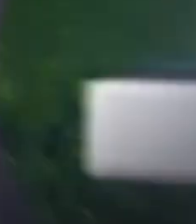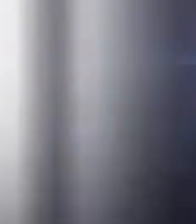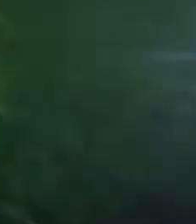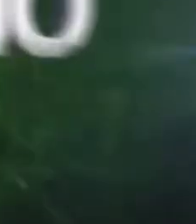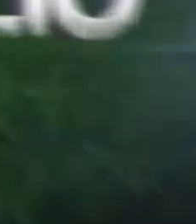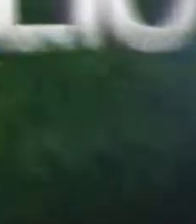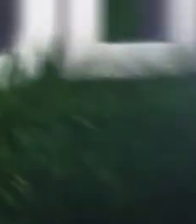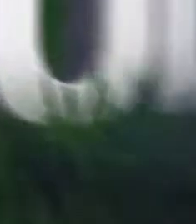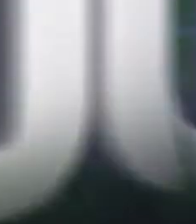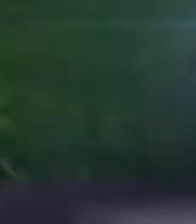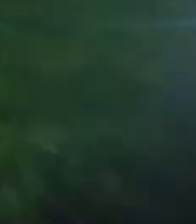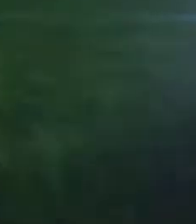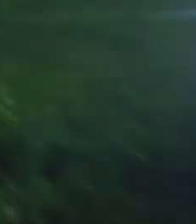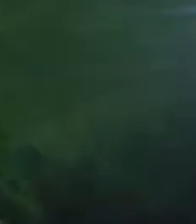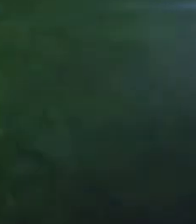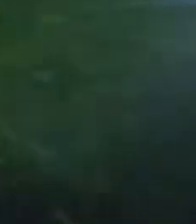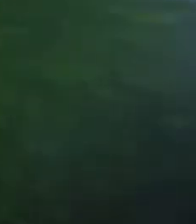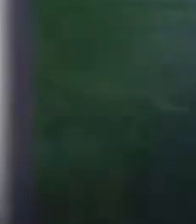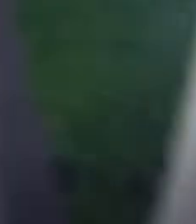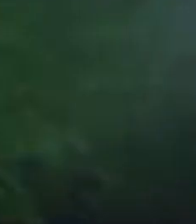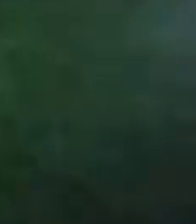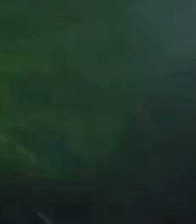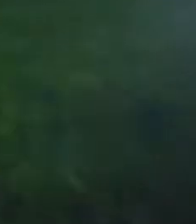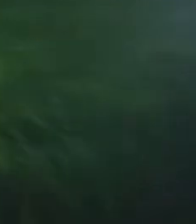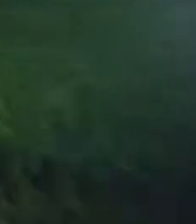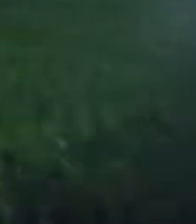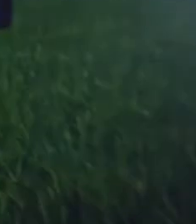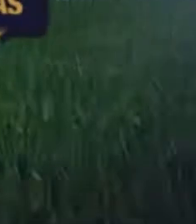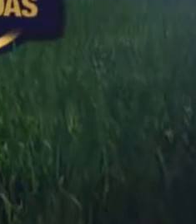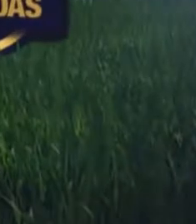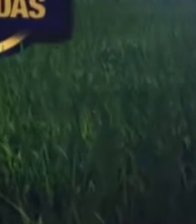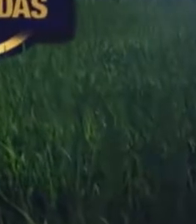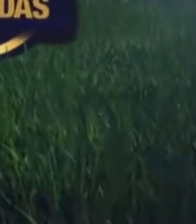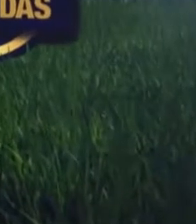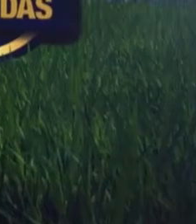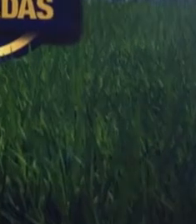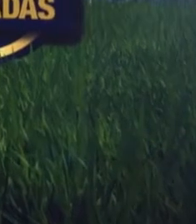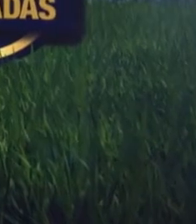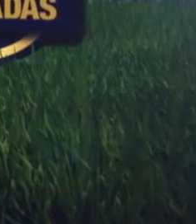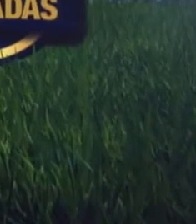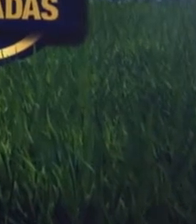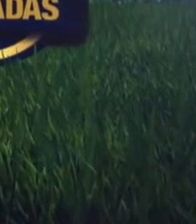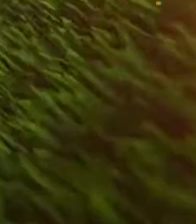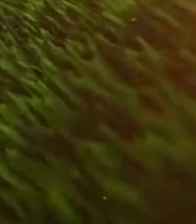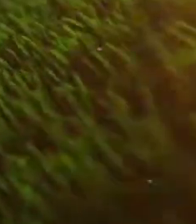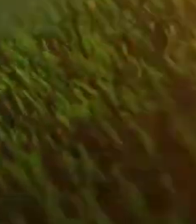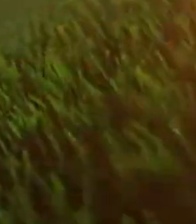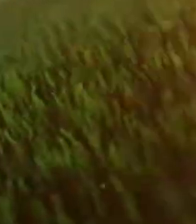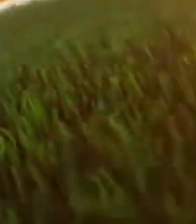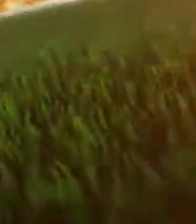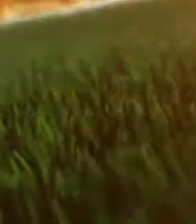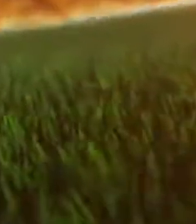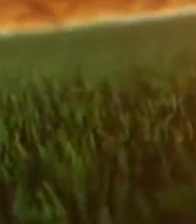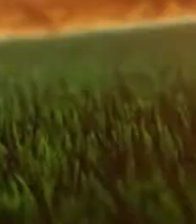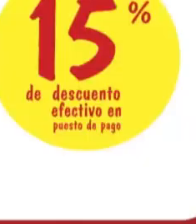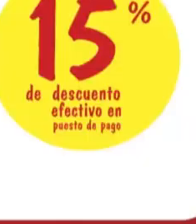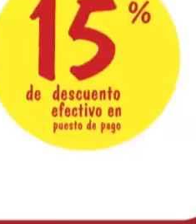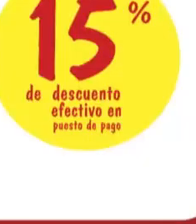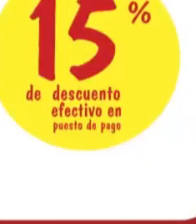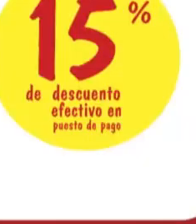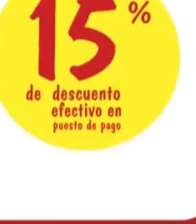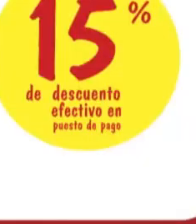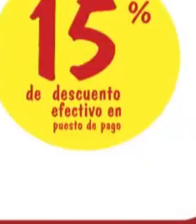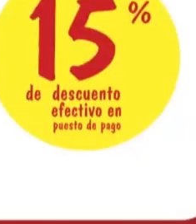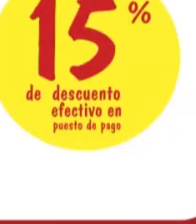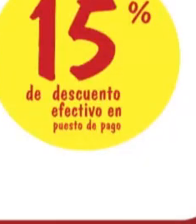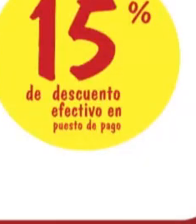julio, 5:30 de la tarde. Boleta occidental, 20,000 pesos. Niños de 5 a 12 años entran gratis con la boleta. En Más